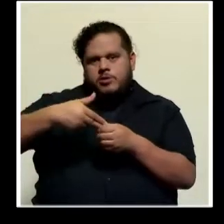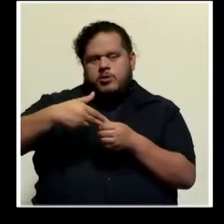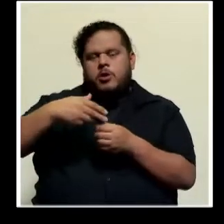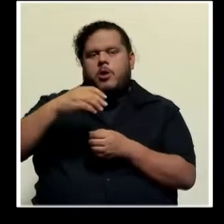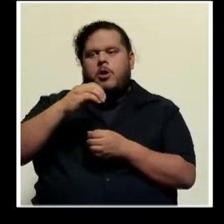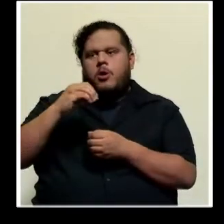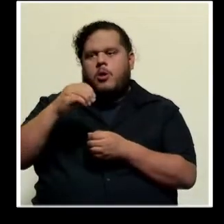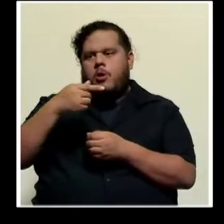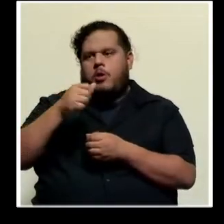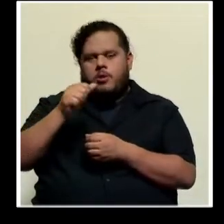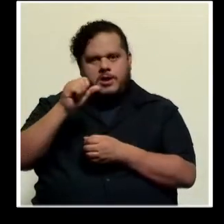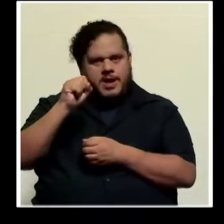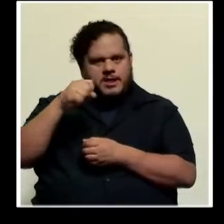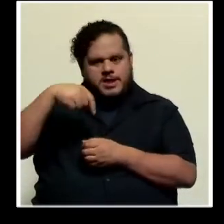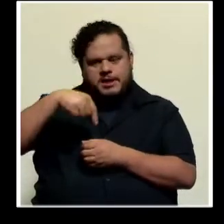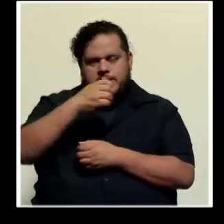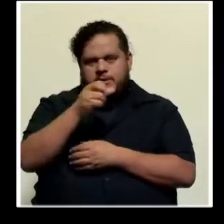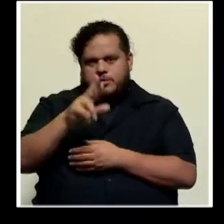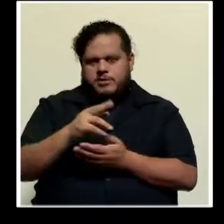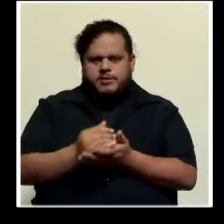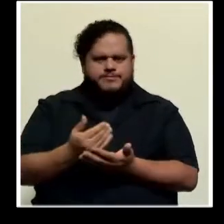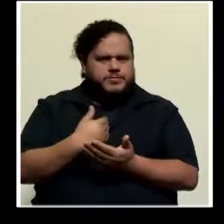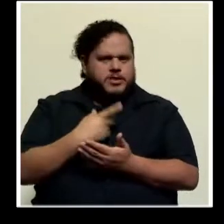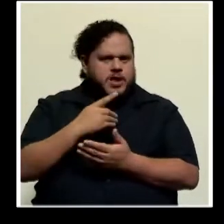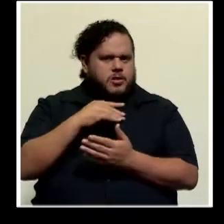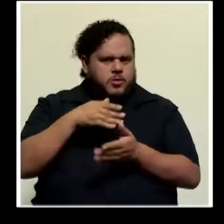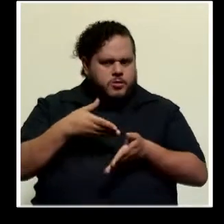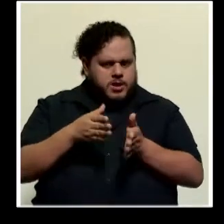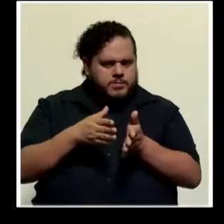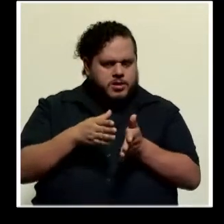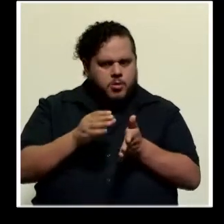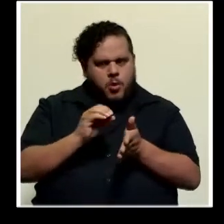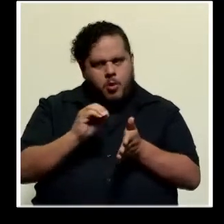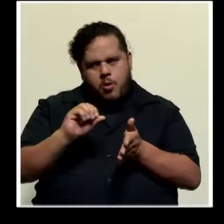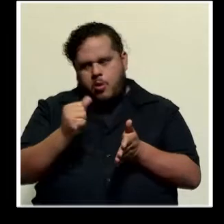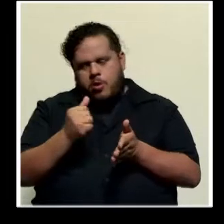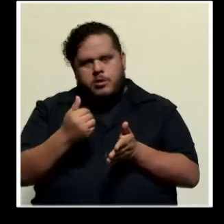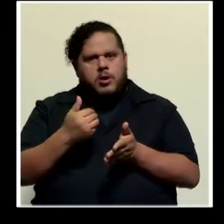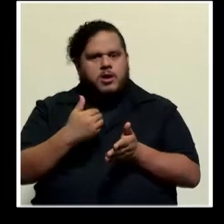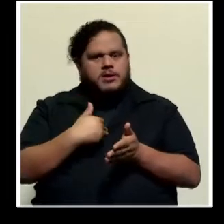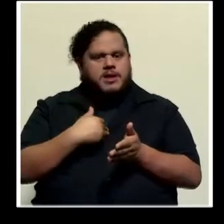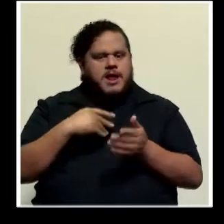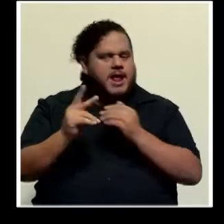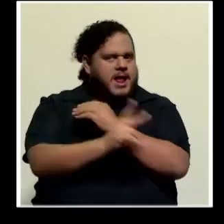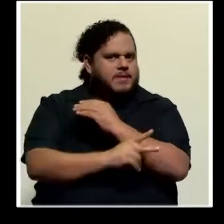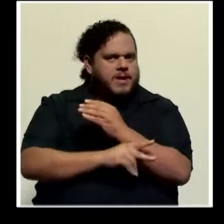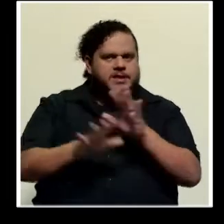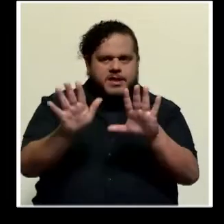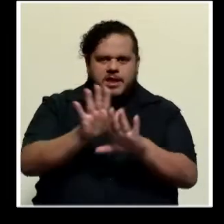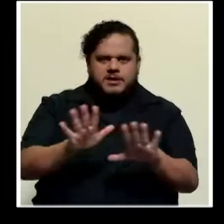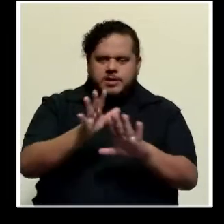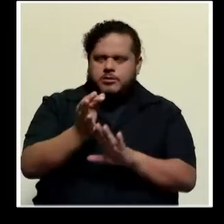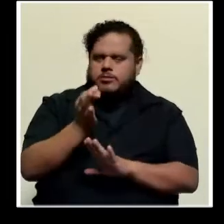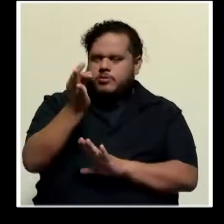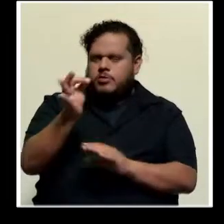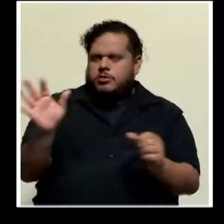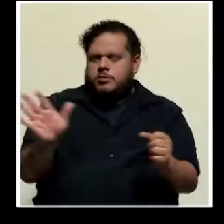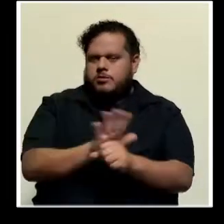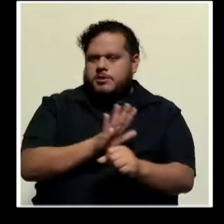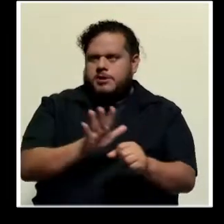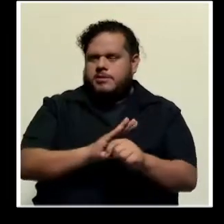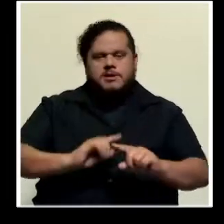Rica? Tomar un camino u otro llevará al país a escenarios futuros